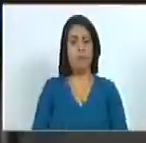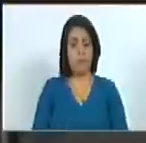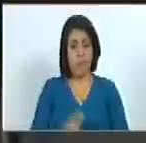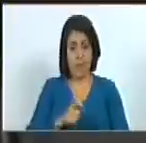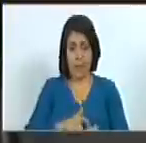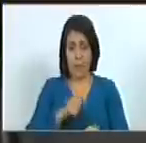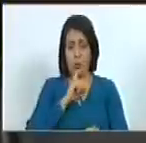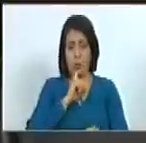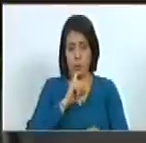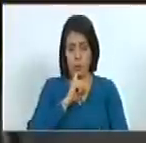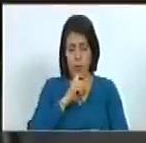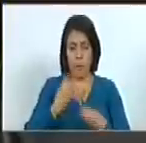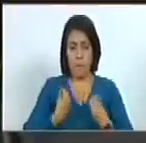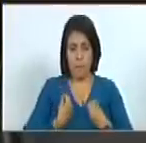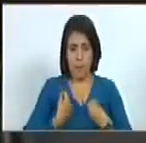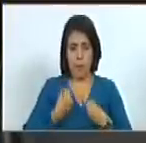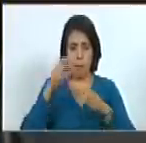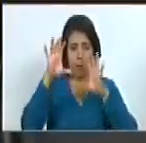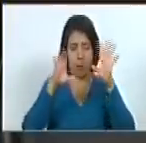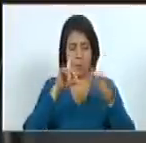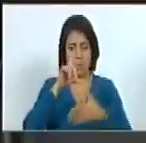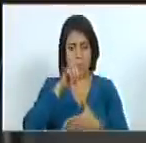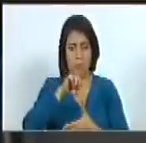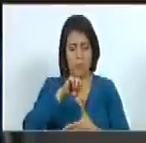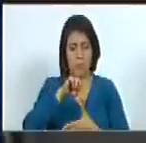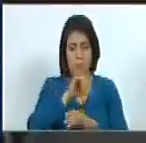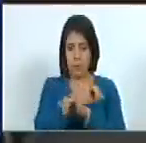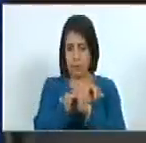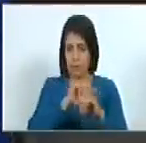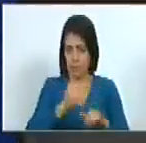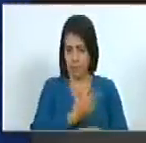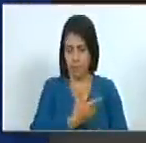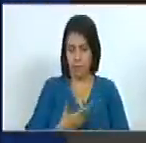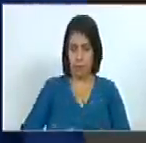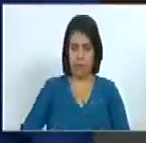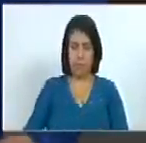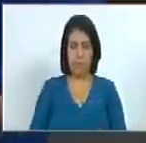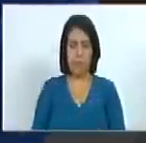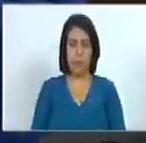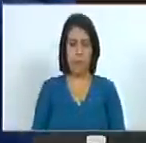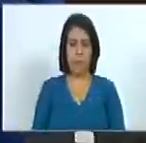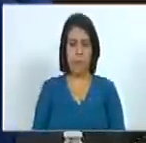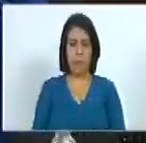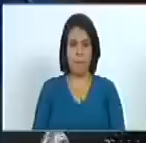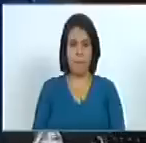tan difíciles como viven los países de América del Sur. Es todo, señor presidente.